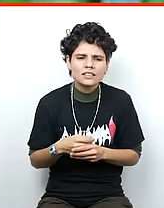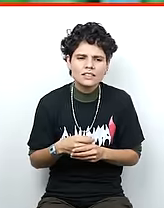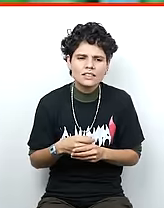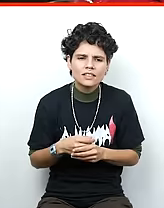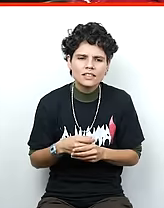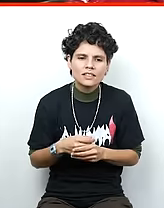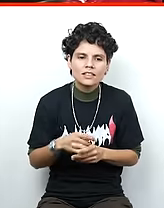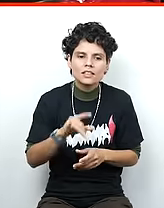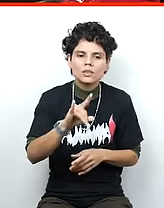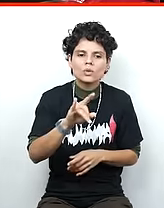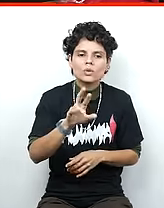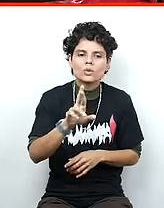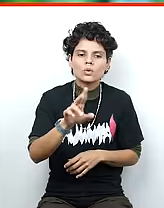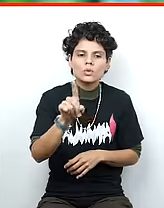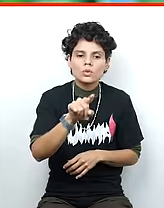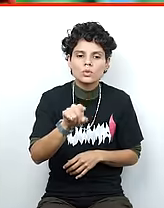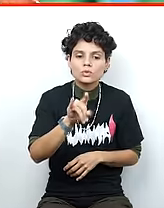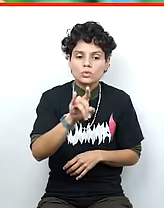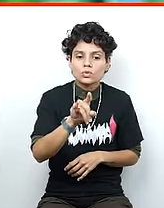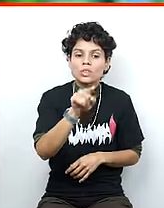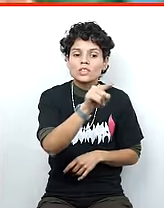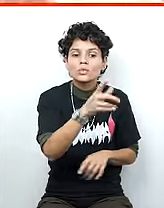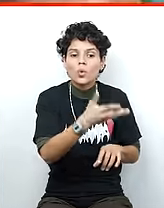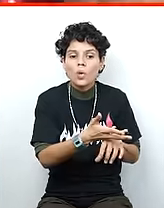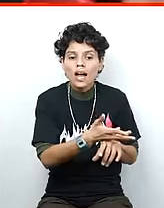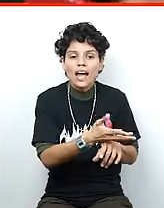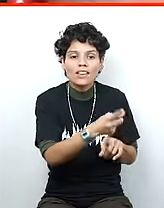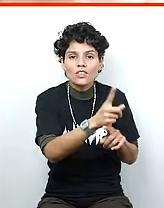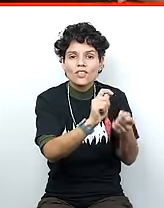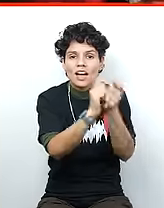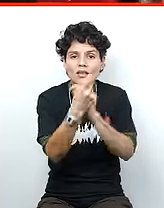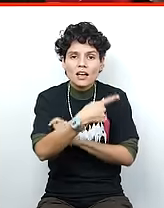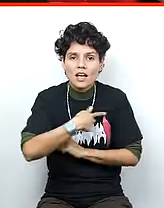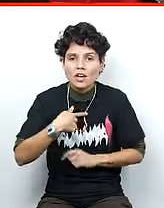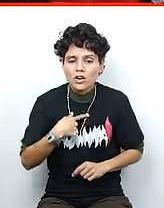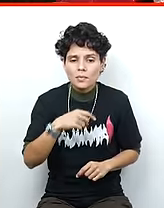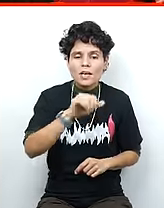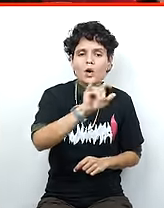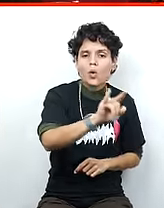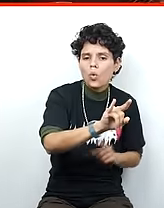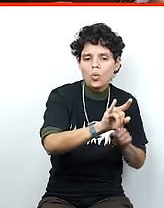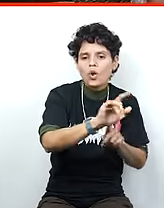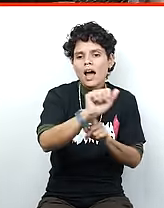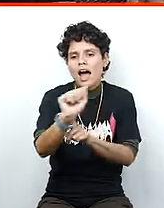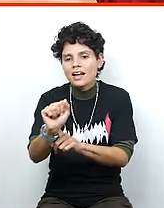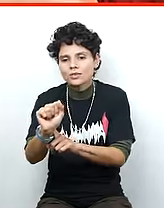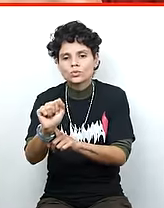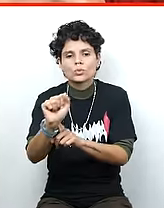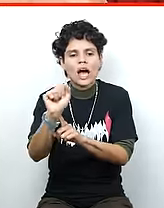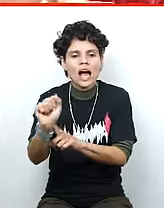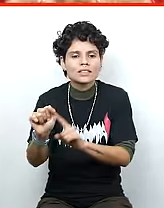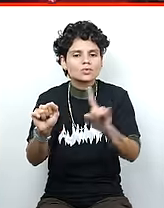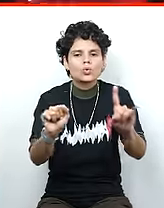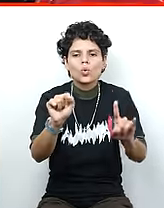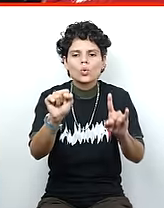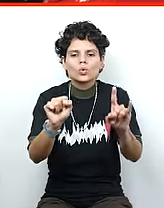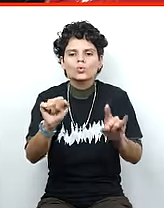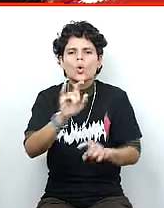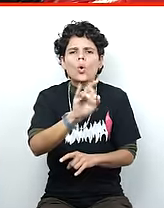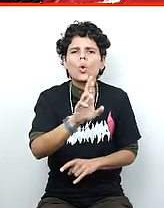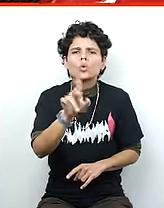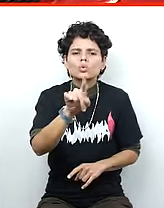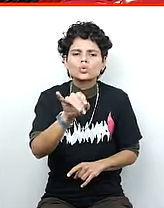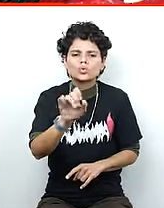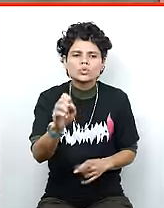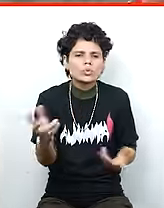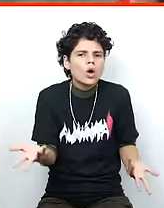¿Cómo? Arsu. Ursu. Este bueno es tan bueno de que nos pone Arsu. ¿Conocía a Ursu, no? ¿Las productos? Arsu. Ursu. Eso.